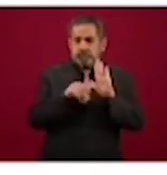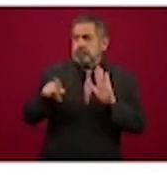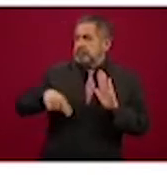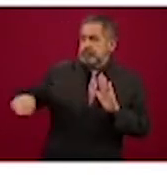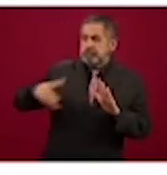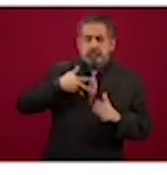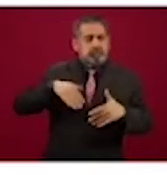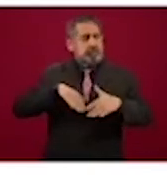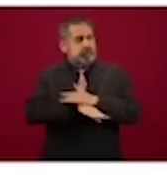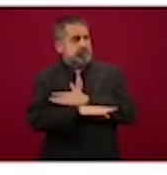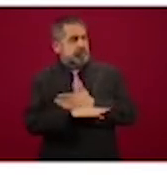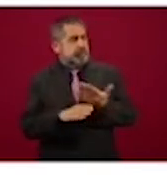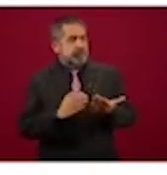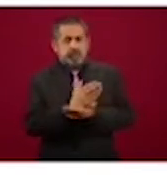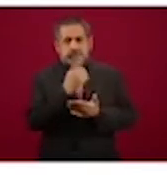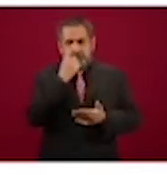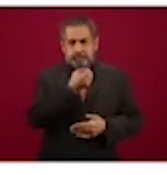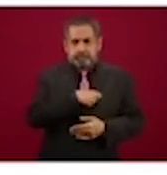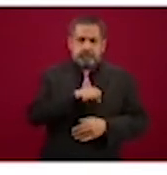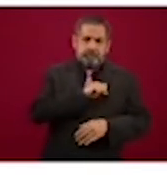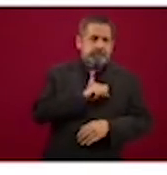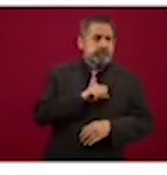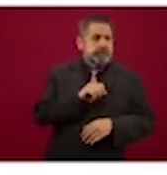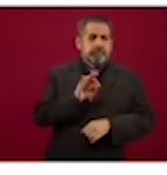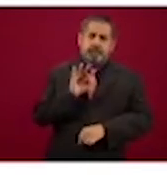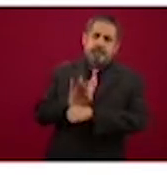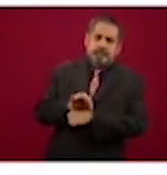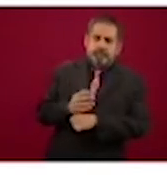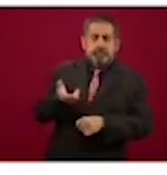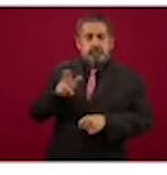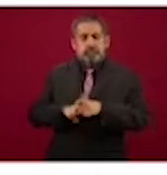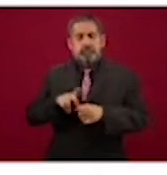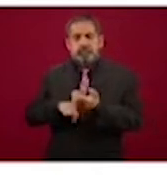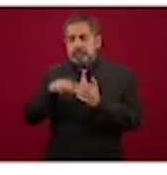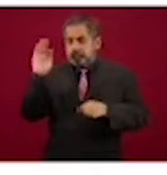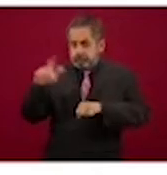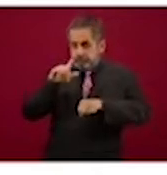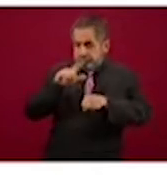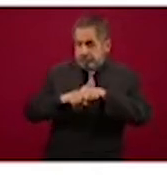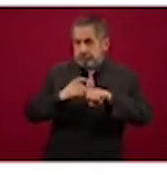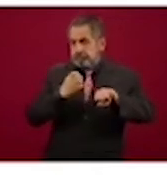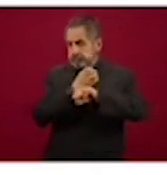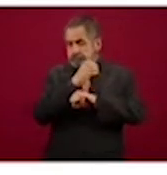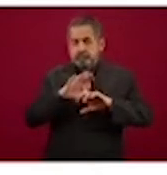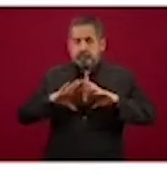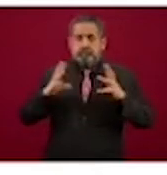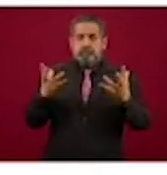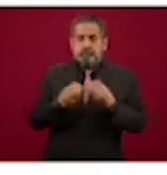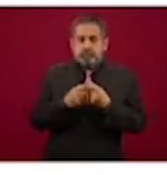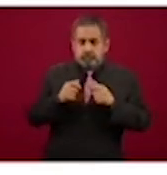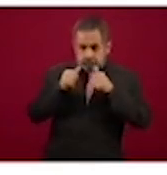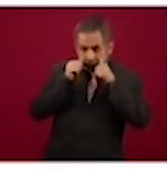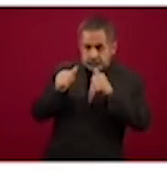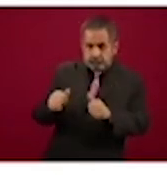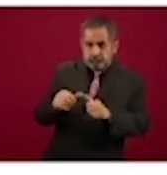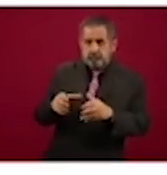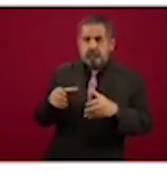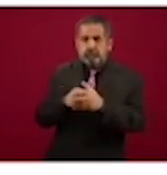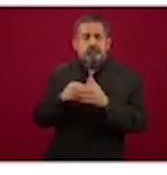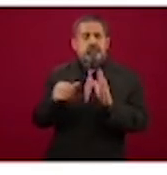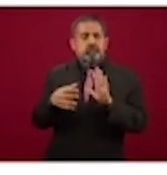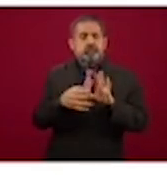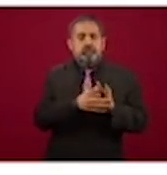salud y establecerá concurrencia de la Federación y las entidades federativas en materia de salubridad general de acuerdo al